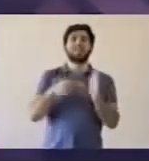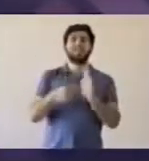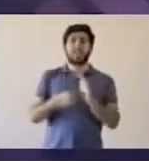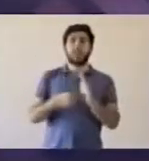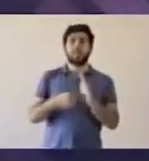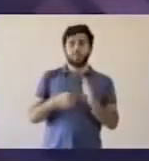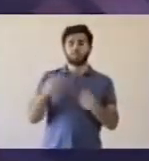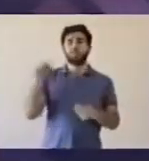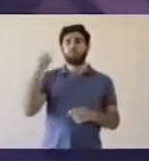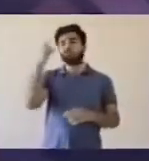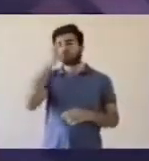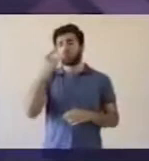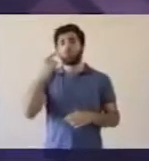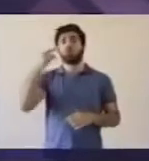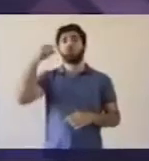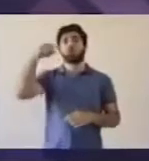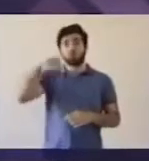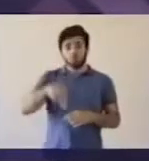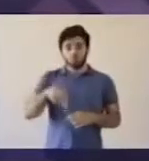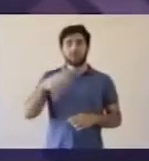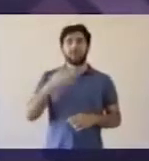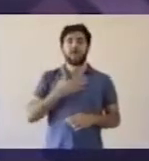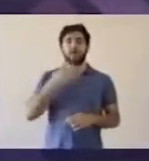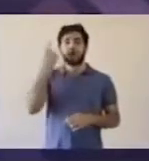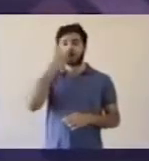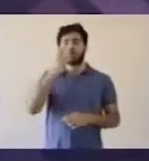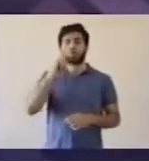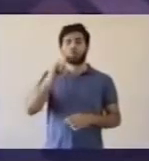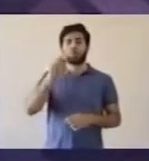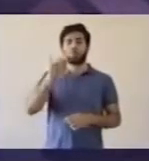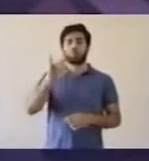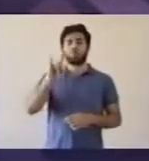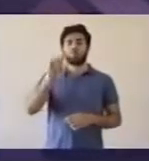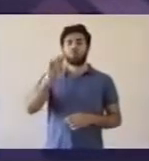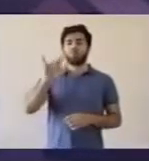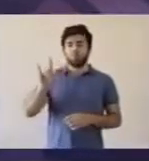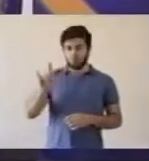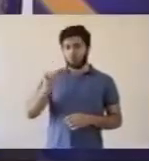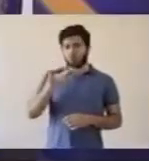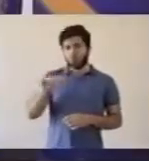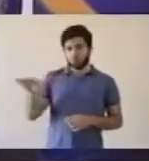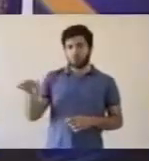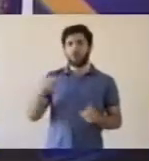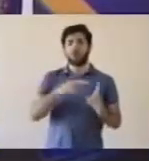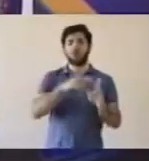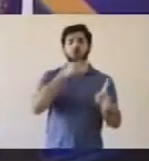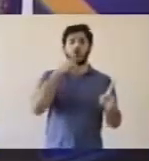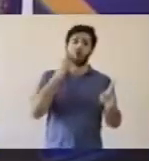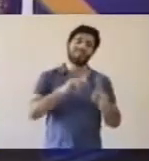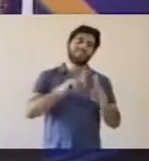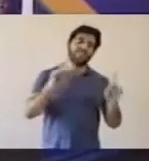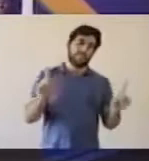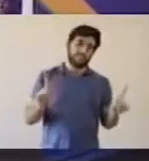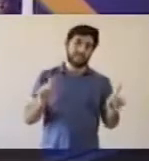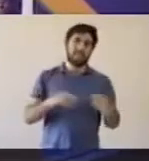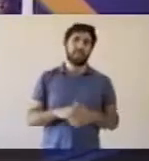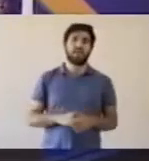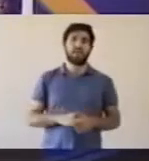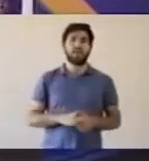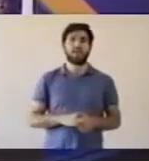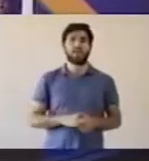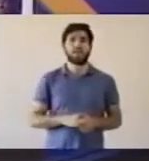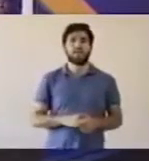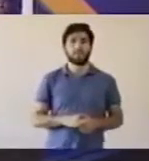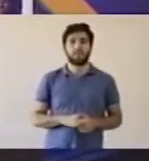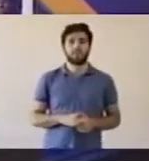tiene el sur. Sur vamos a decir sururu y rojo siriri. Asimismo también podemos